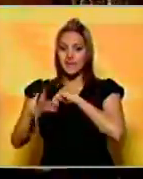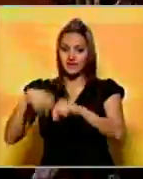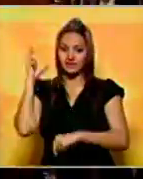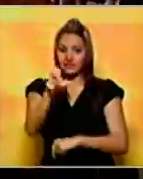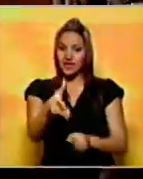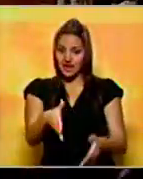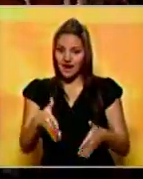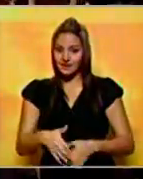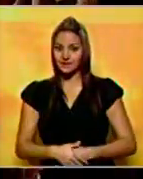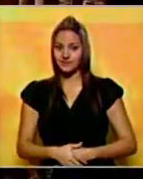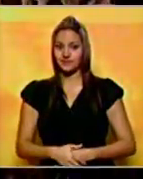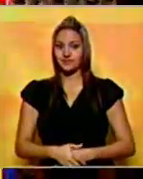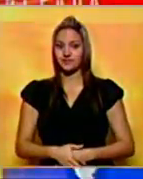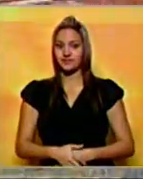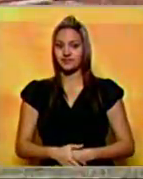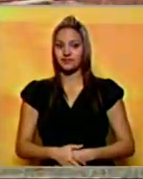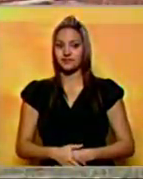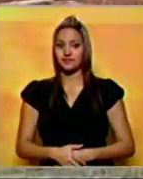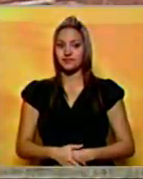Hamburger.